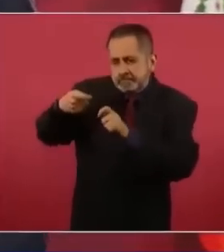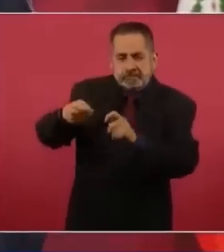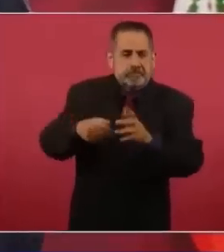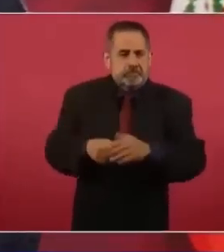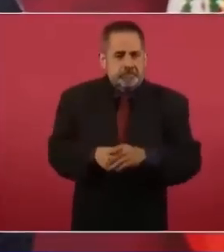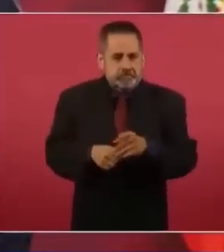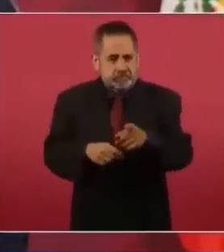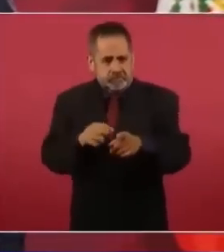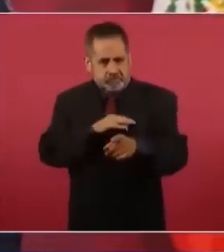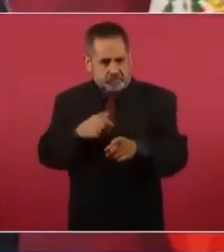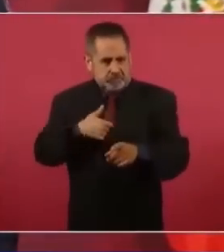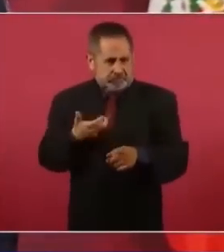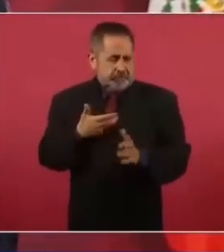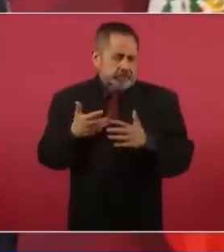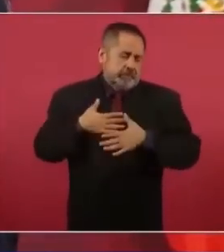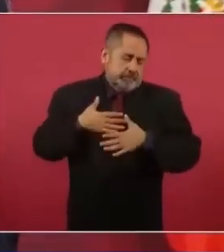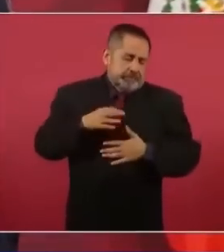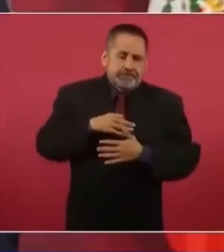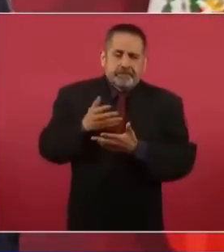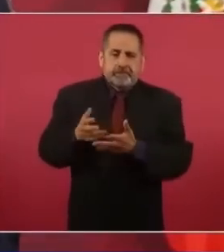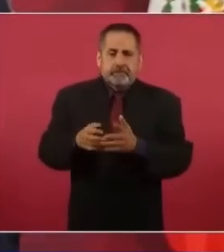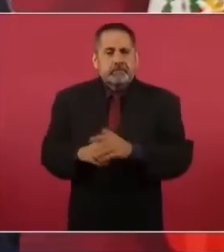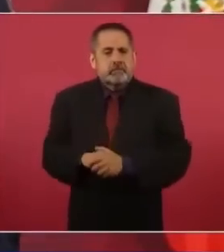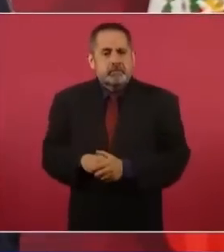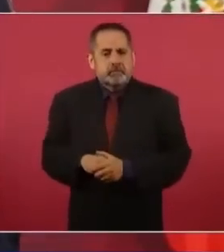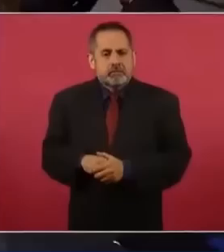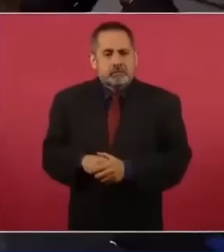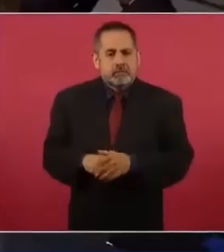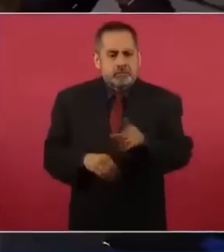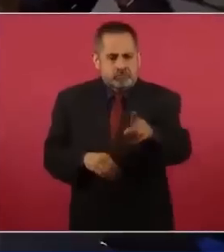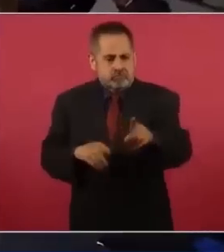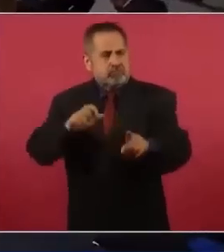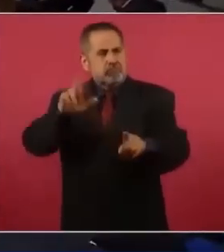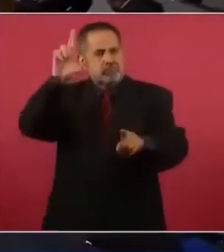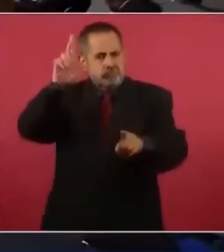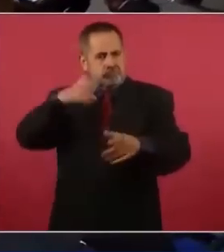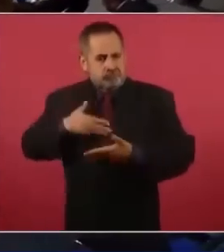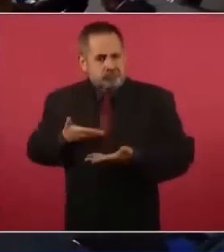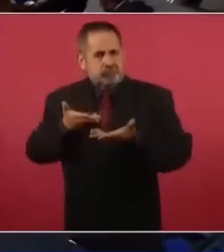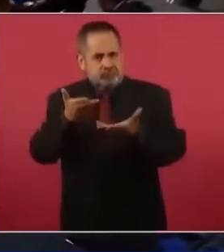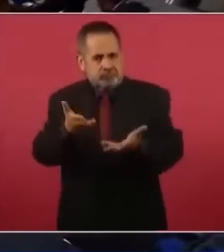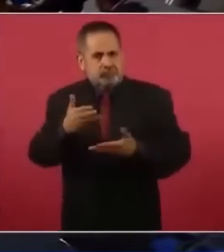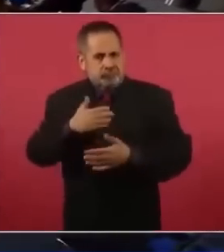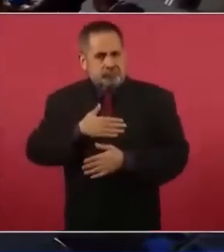podríamos hacerlo nosotros. O sea, si me permite levantar la mano y ofrecer